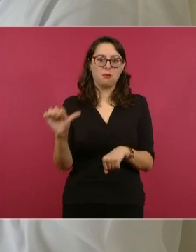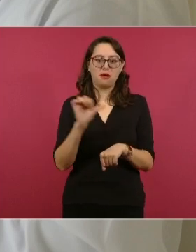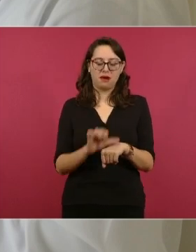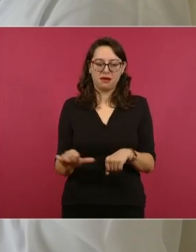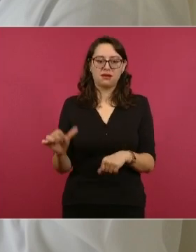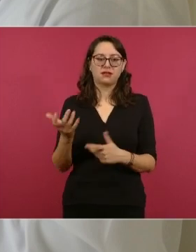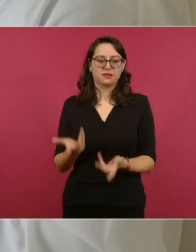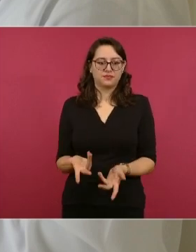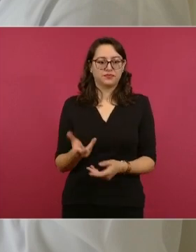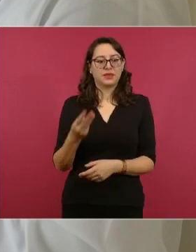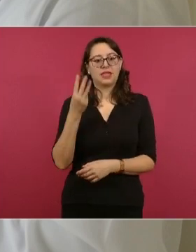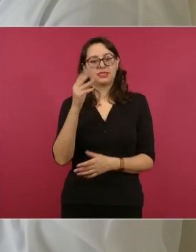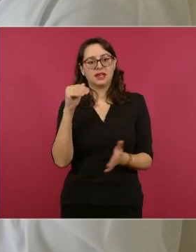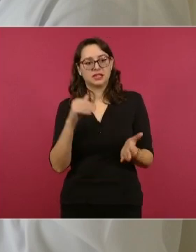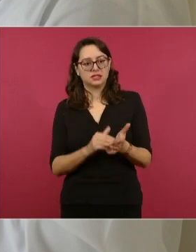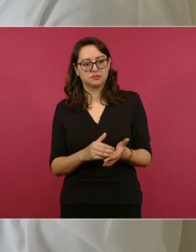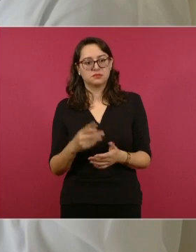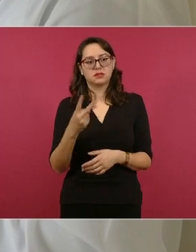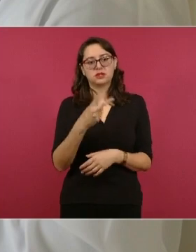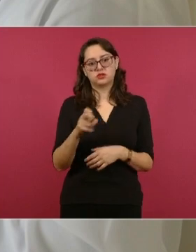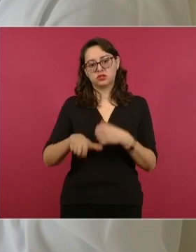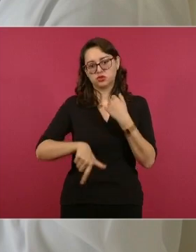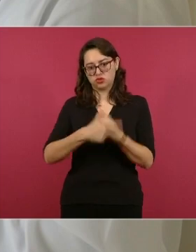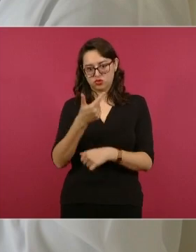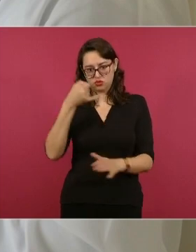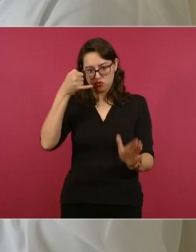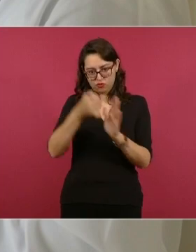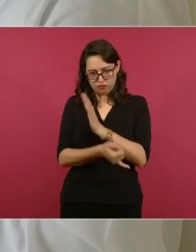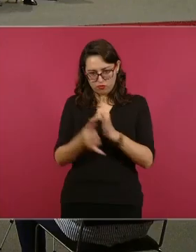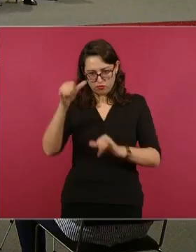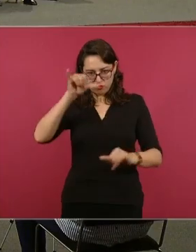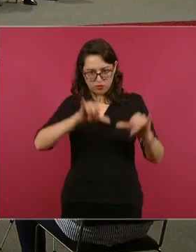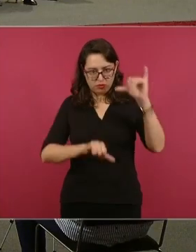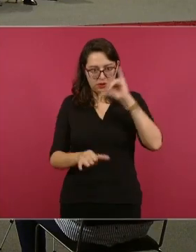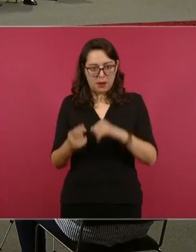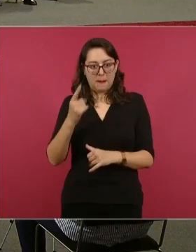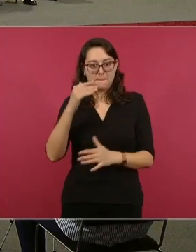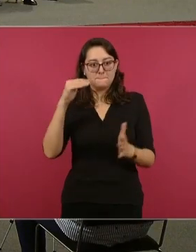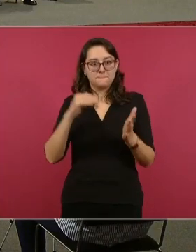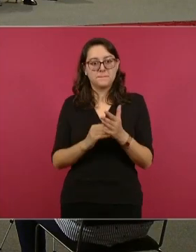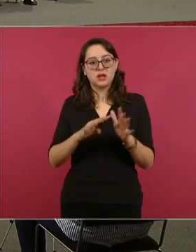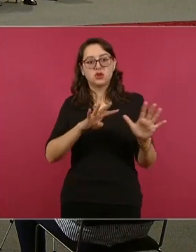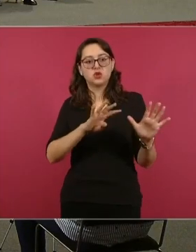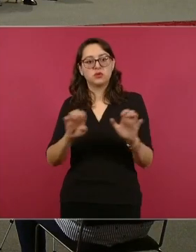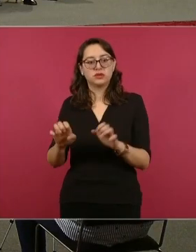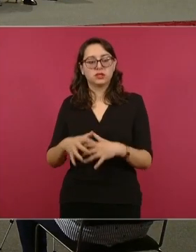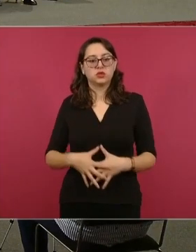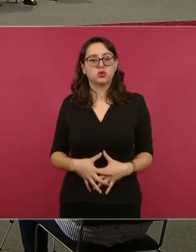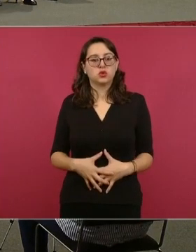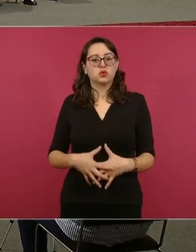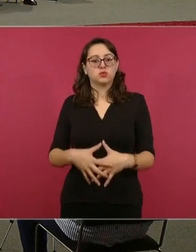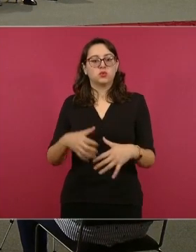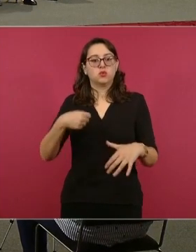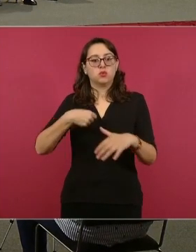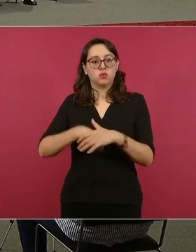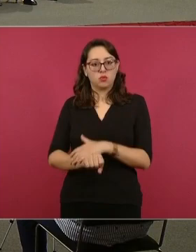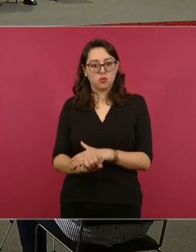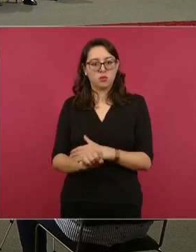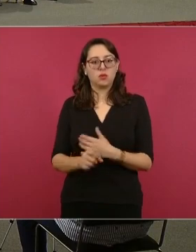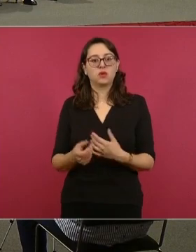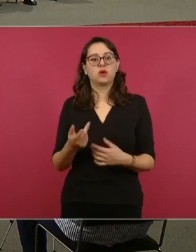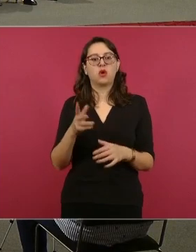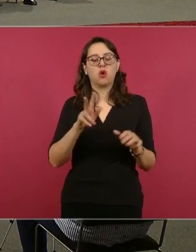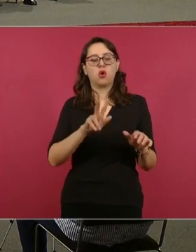cubanos. 3,202 estudios de alta tecnología, 1,983 partos y 891 cesáreas, así